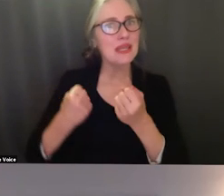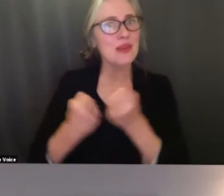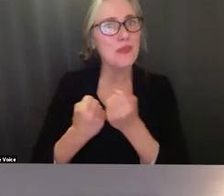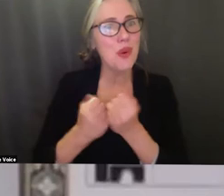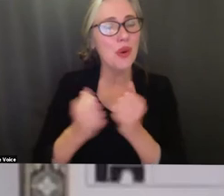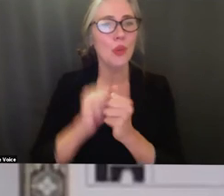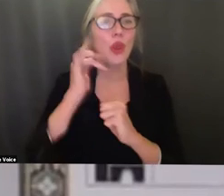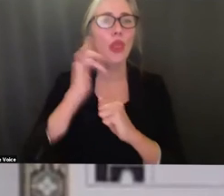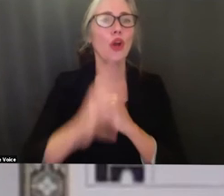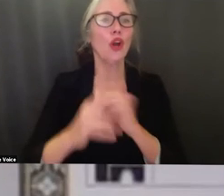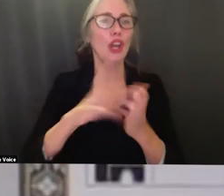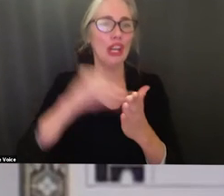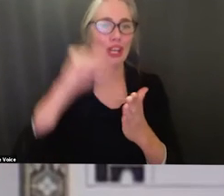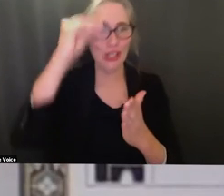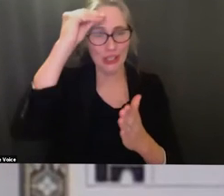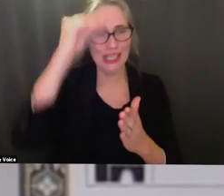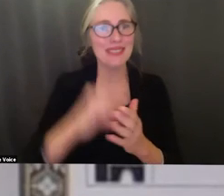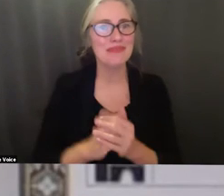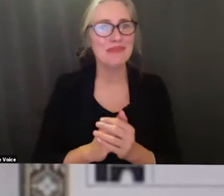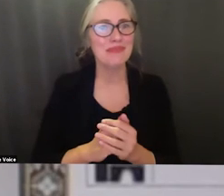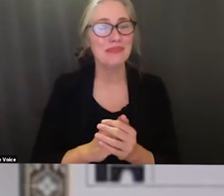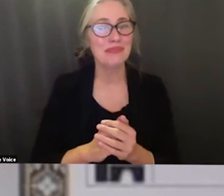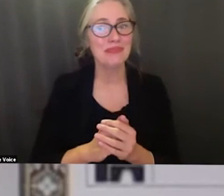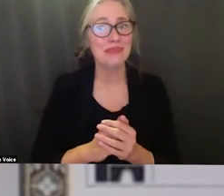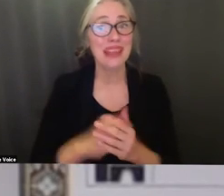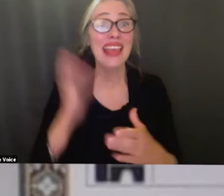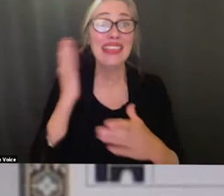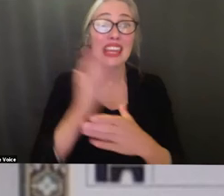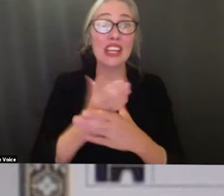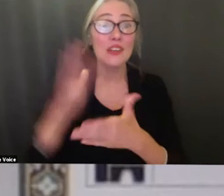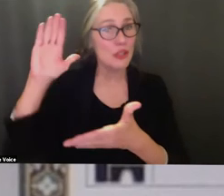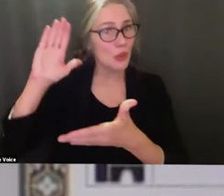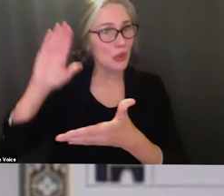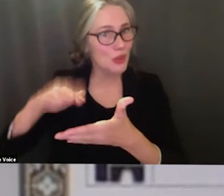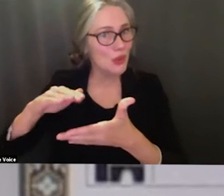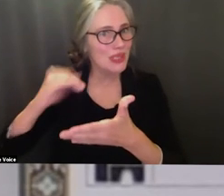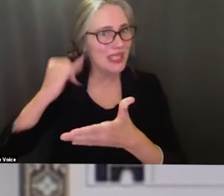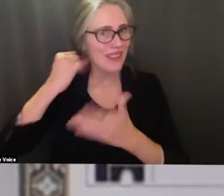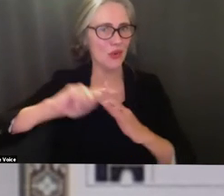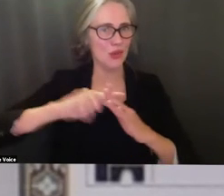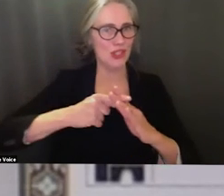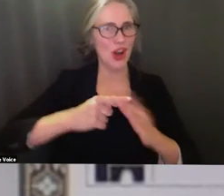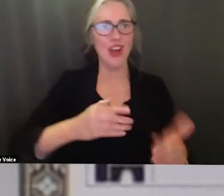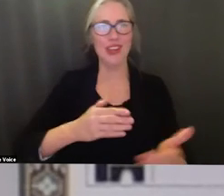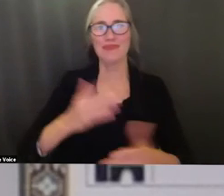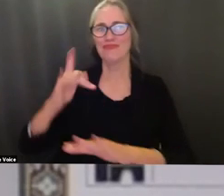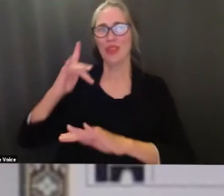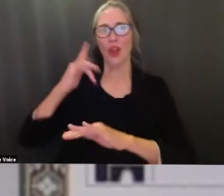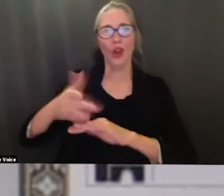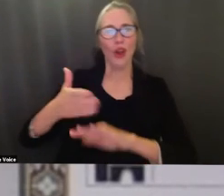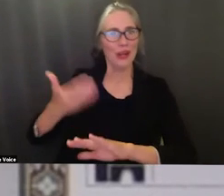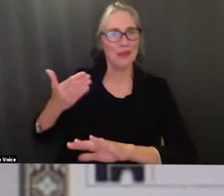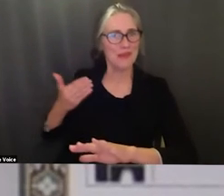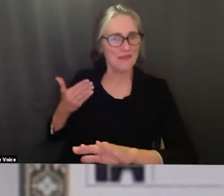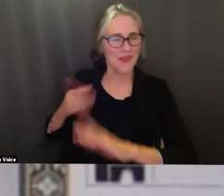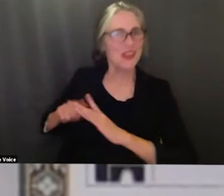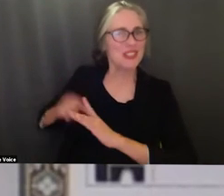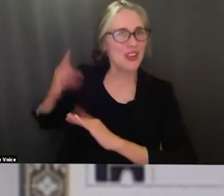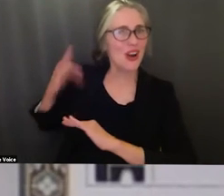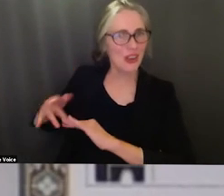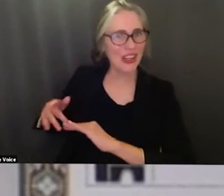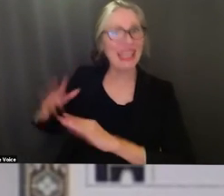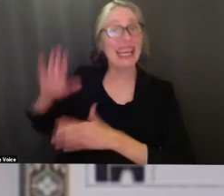el aprendizaje temprano. Hay que empezar temprano cuando se trata de la